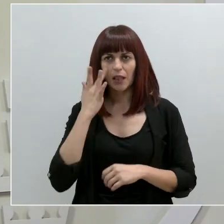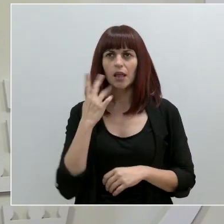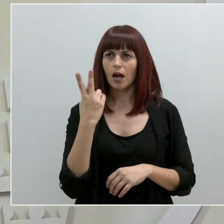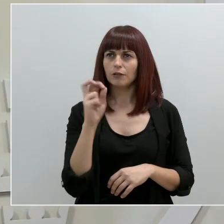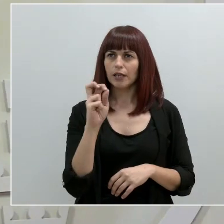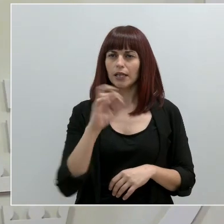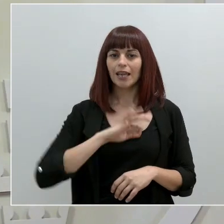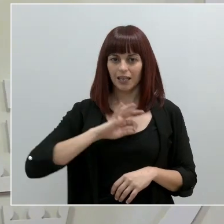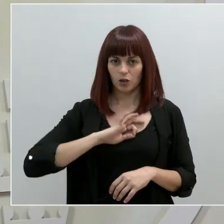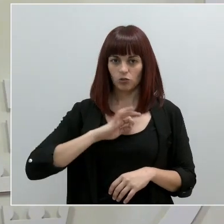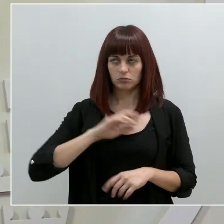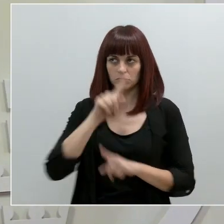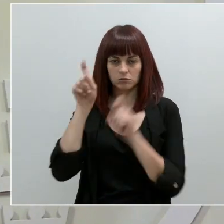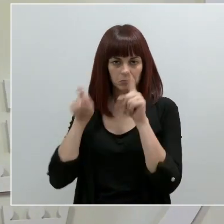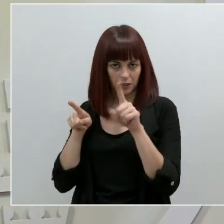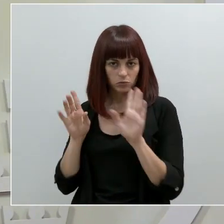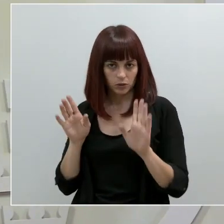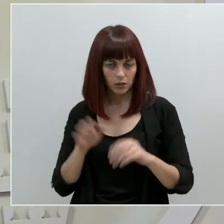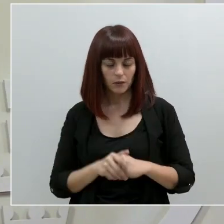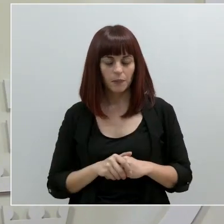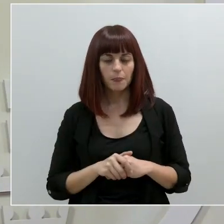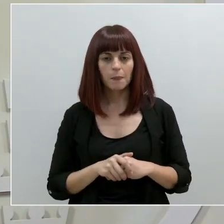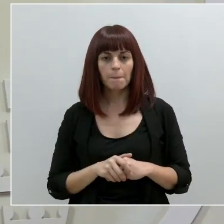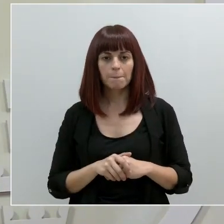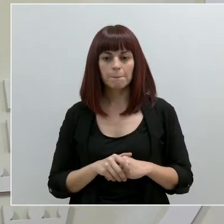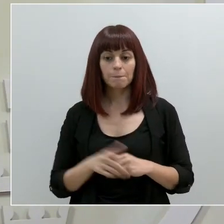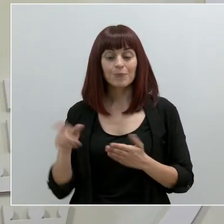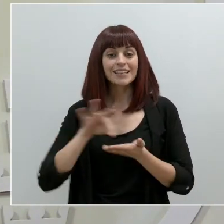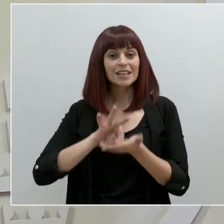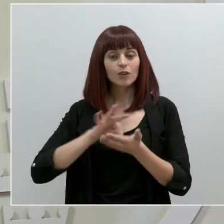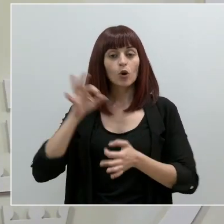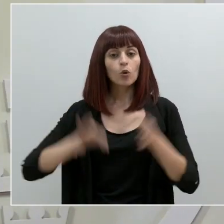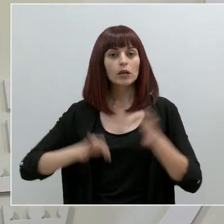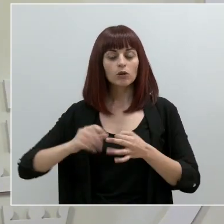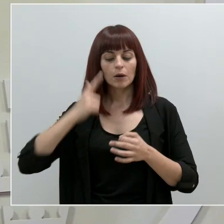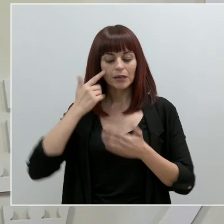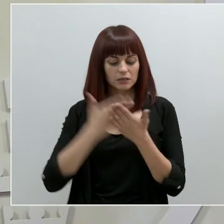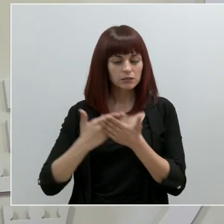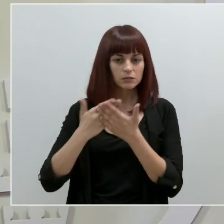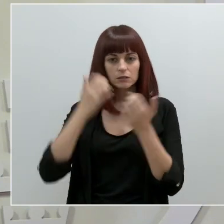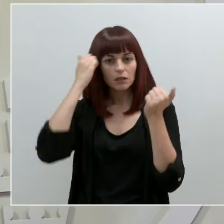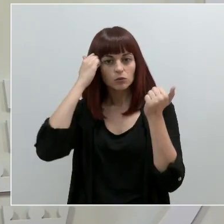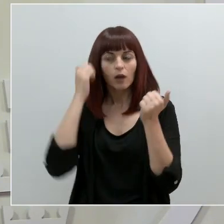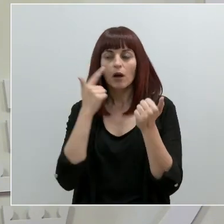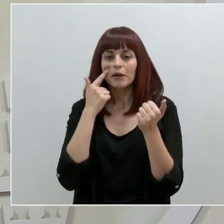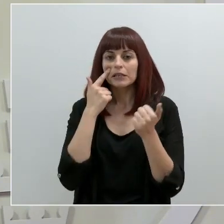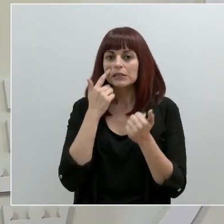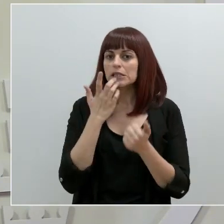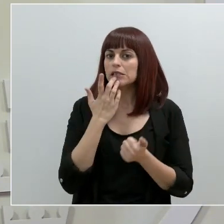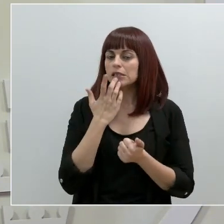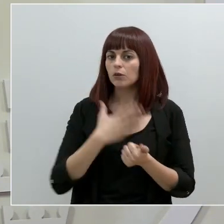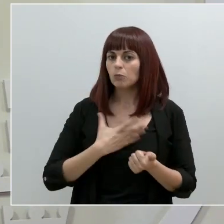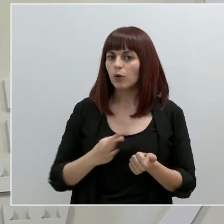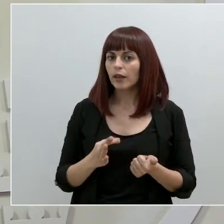20 de enero y los servicios jurídicos están estudiando el tema para ver si efectivamente se